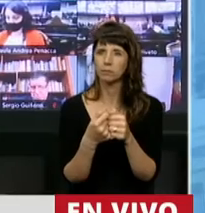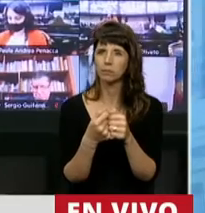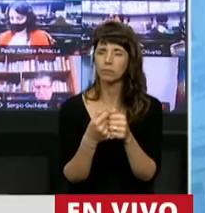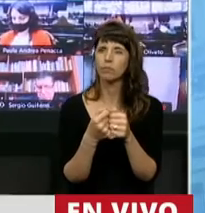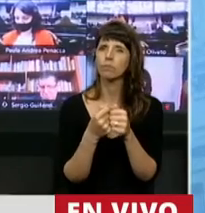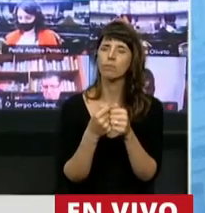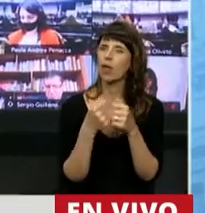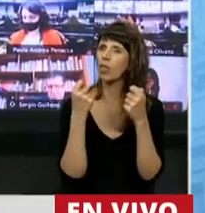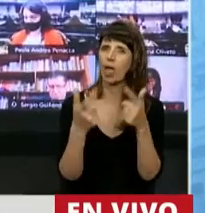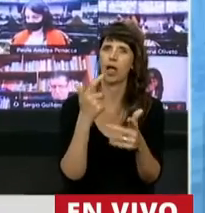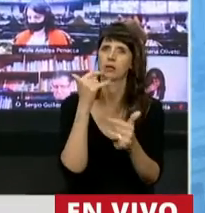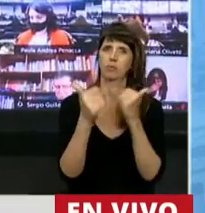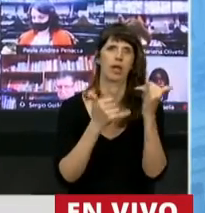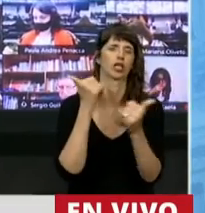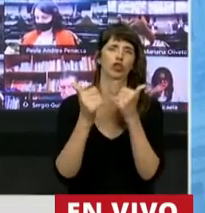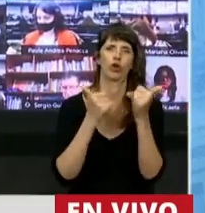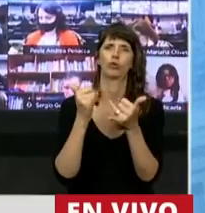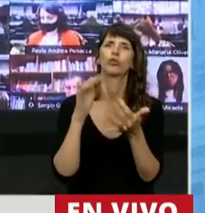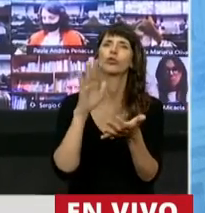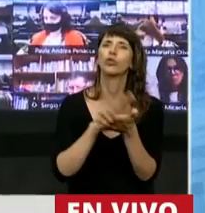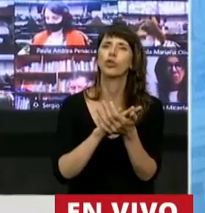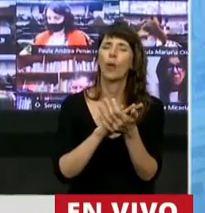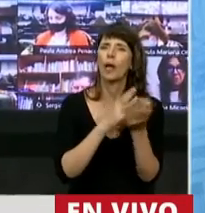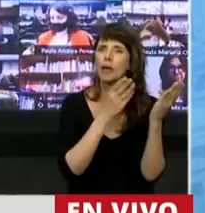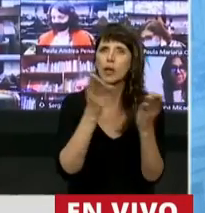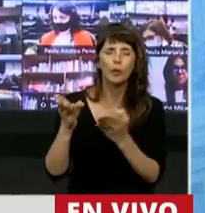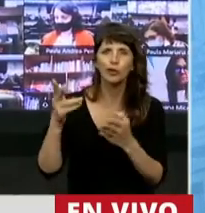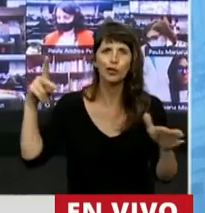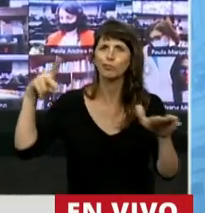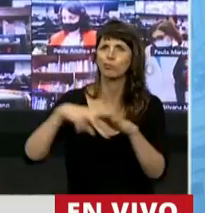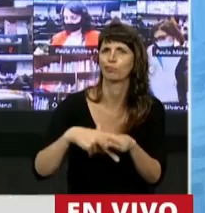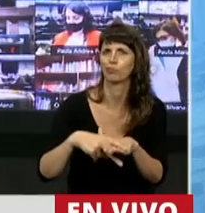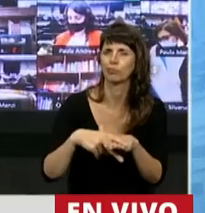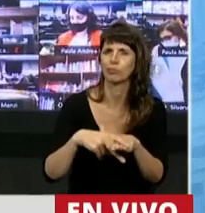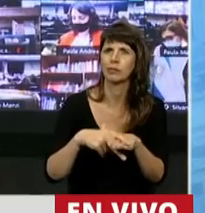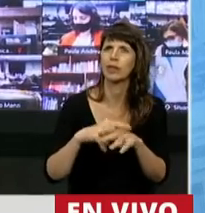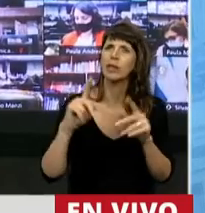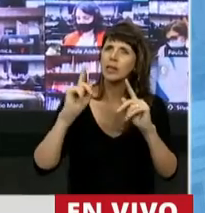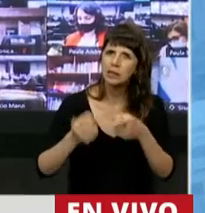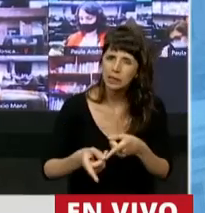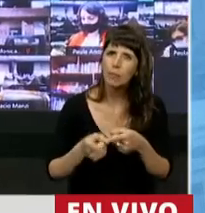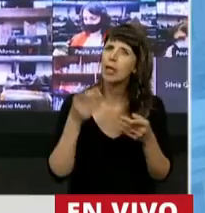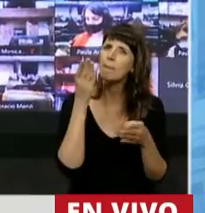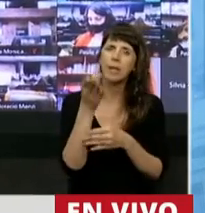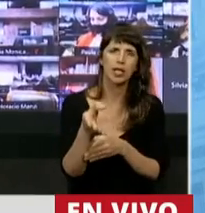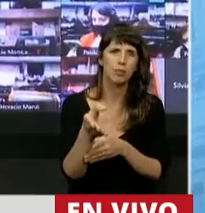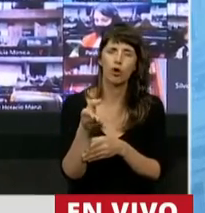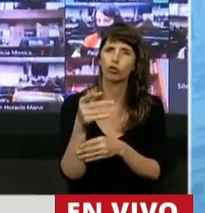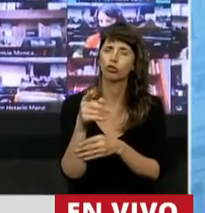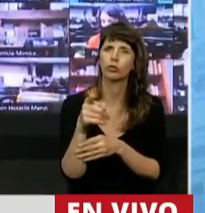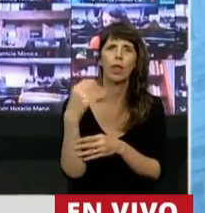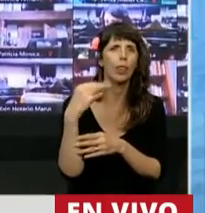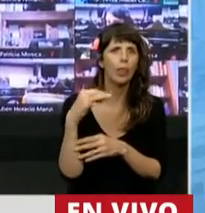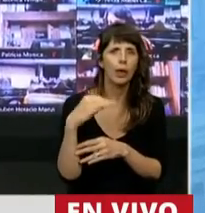una explicación sobre la falta de prestación y no solamente una explicación, sino que tome cartas urgentes en este